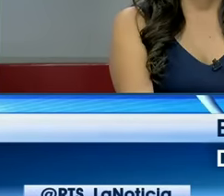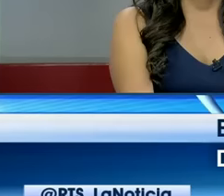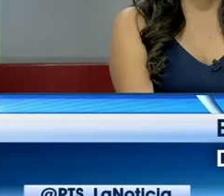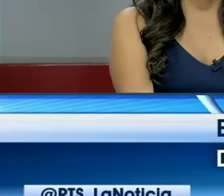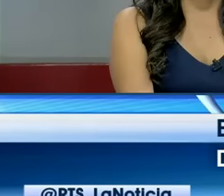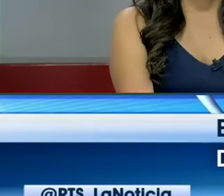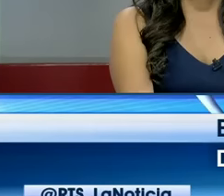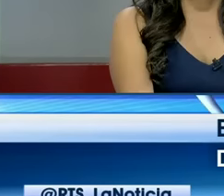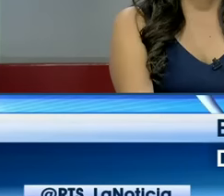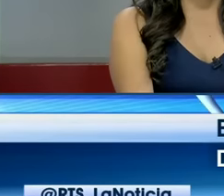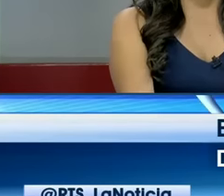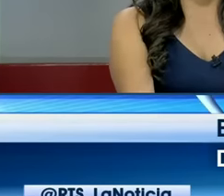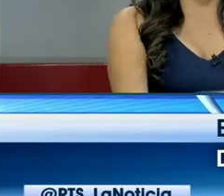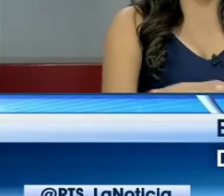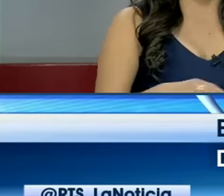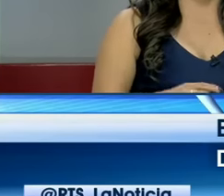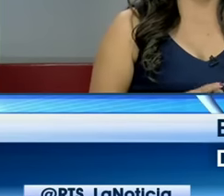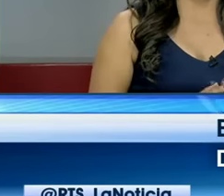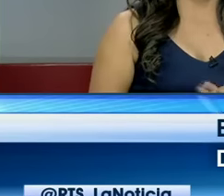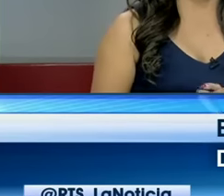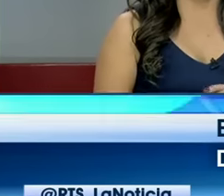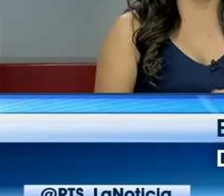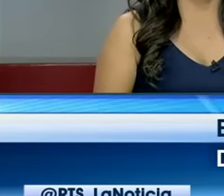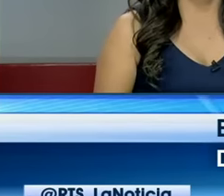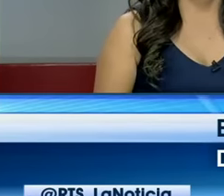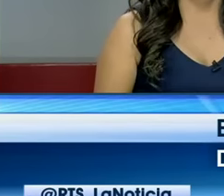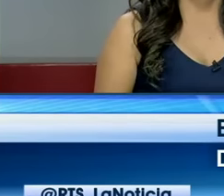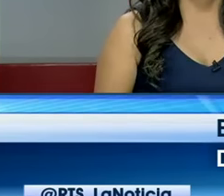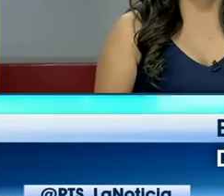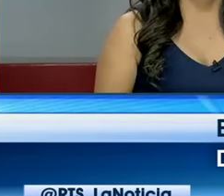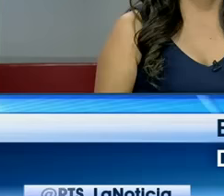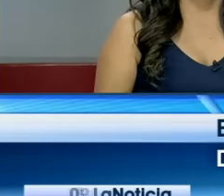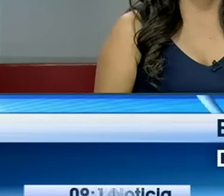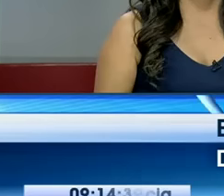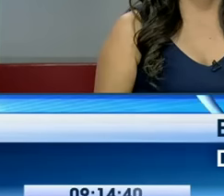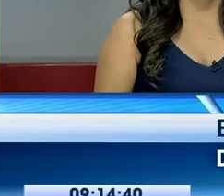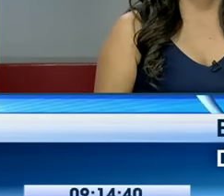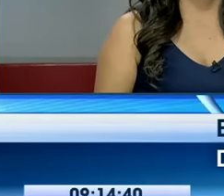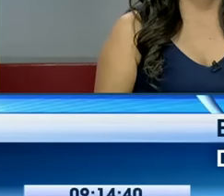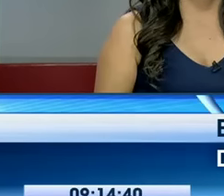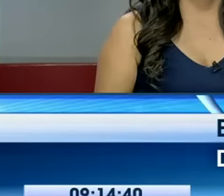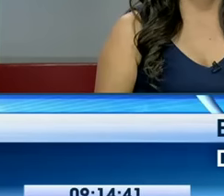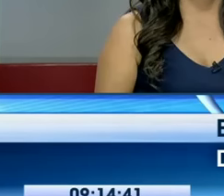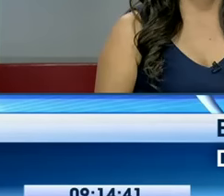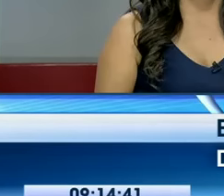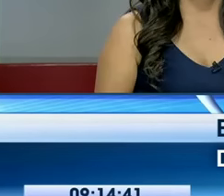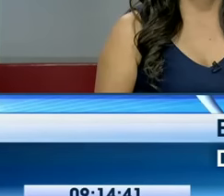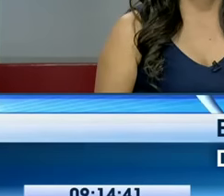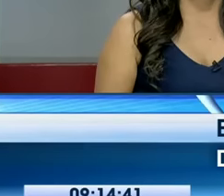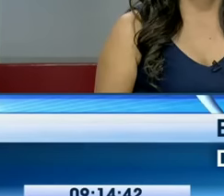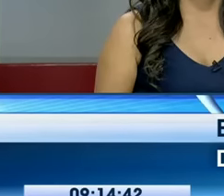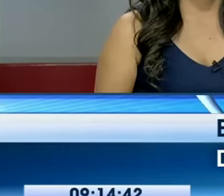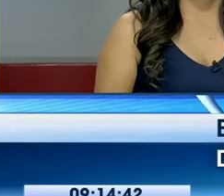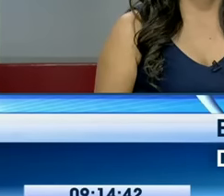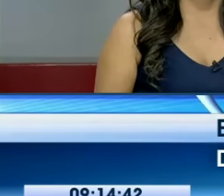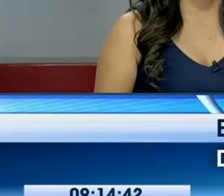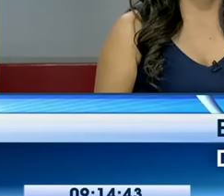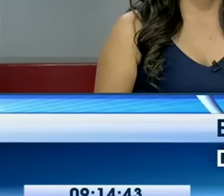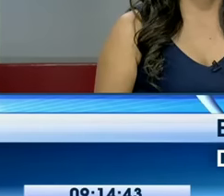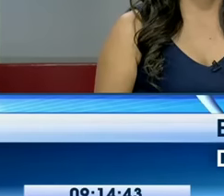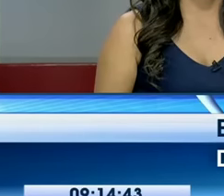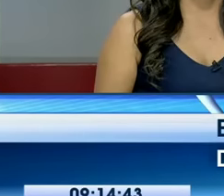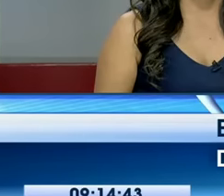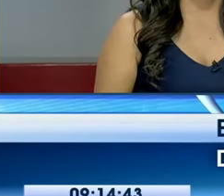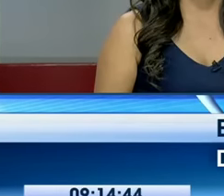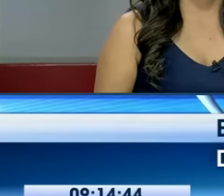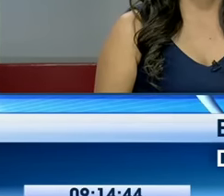mejor. Mínimo cada semana, Enrique. Mínimo cada semana. Bueno, ya, cada semana. Sí, pero por lo menos tienen la semana